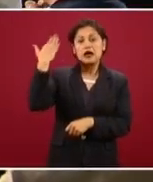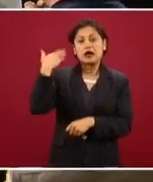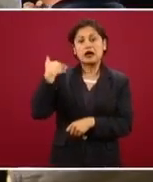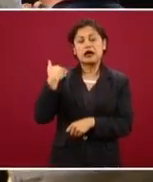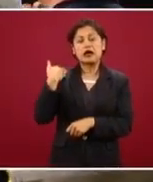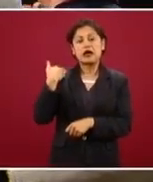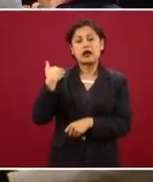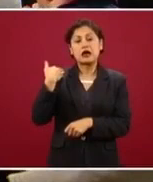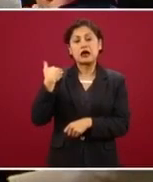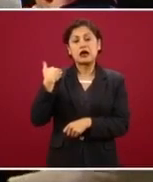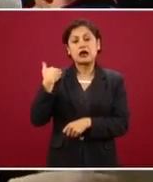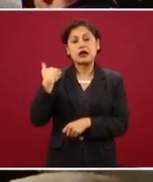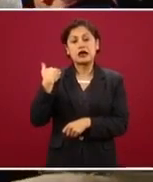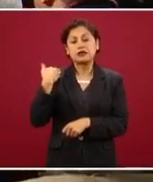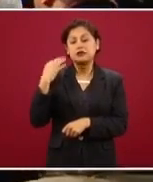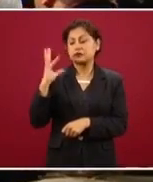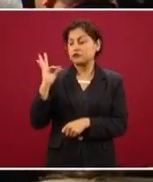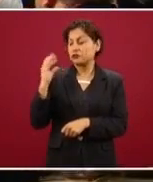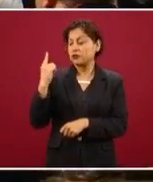41 años.